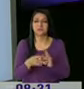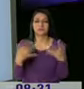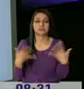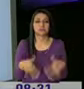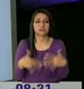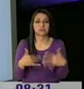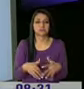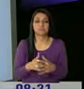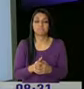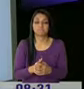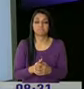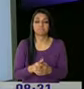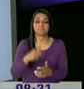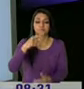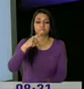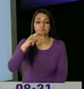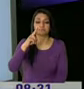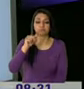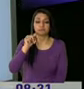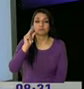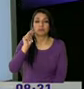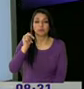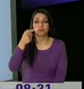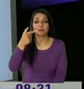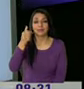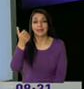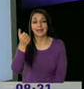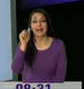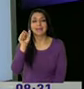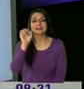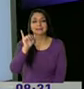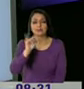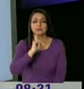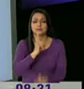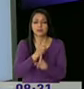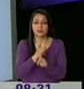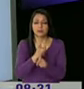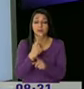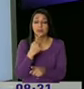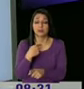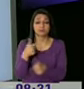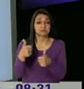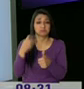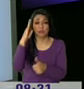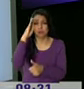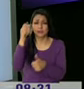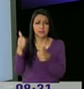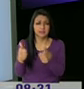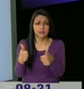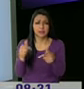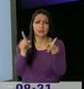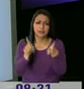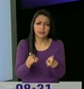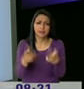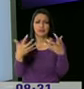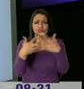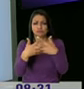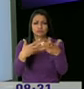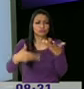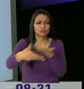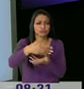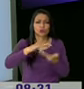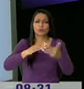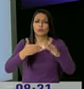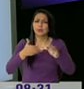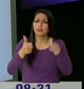eso! San Isidro de Pongasí, a autoridades. Más allá de lo que dijo, me pareció muy bien lo que habló el oficial, de que hay que incluir a toda la